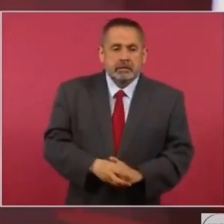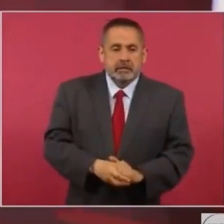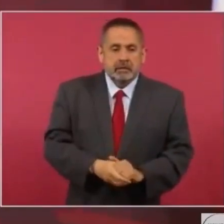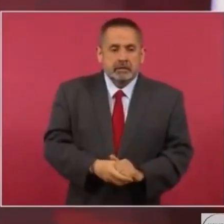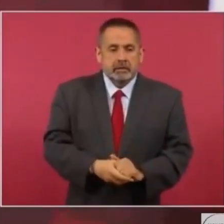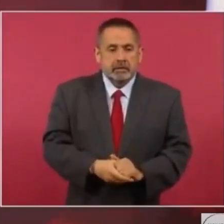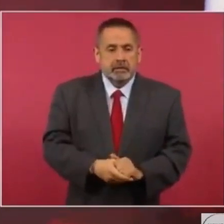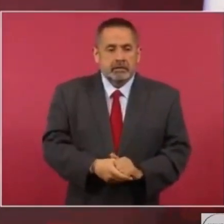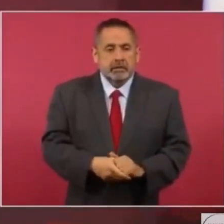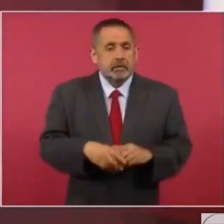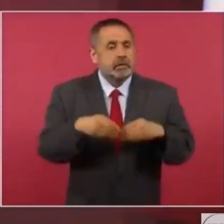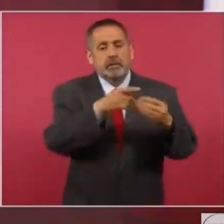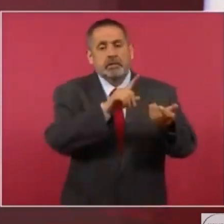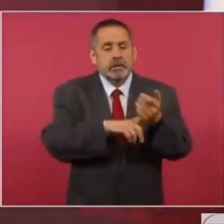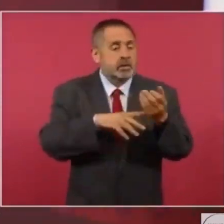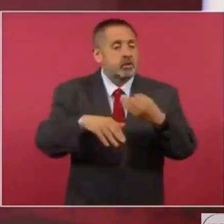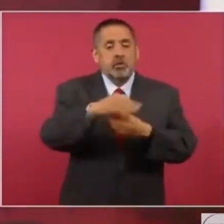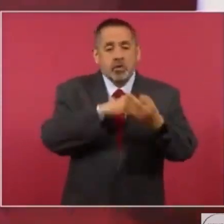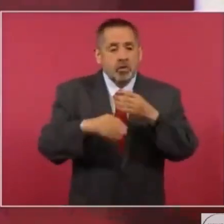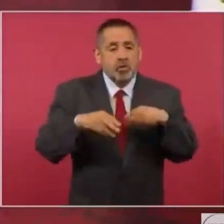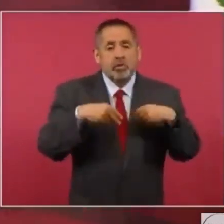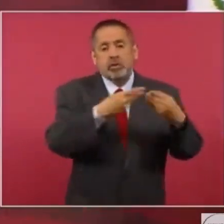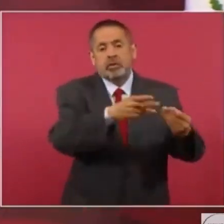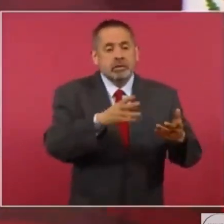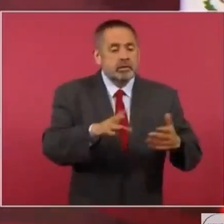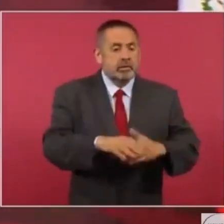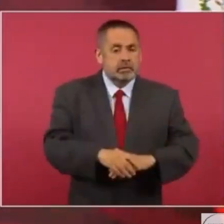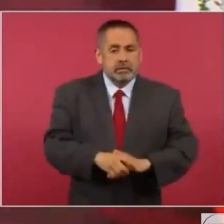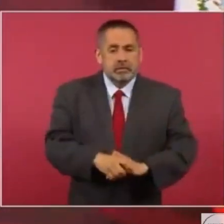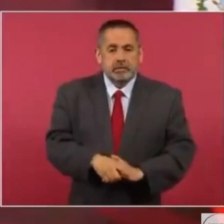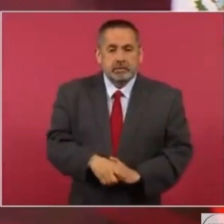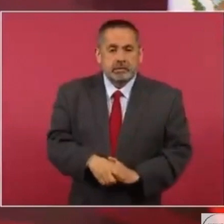la iban a concesionar, todo esto.